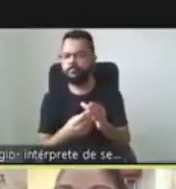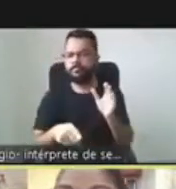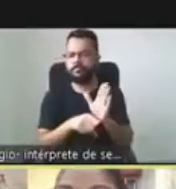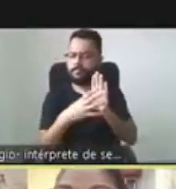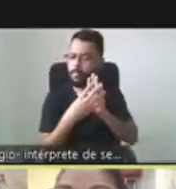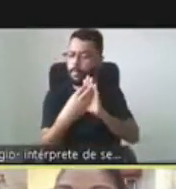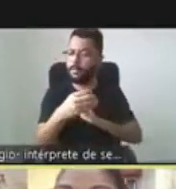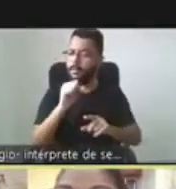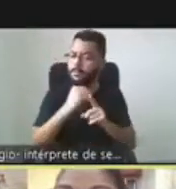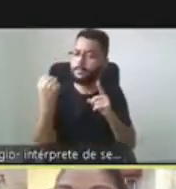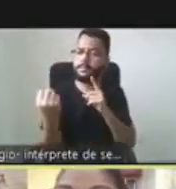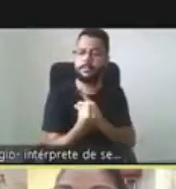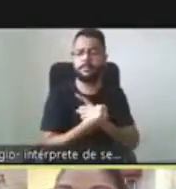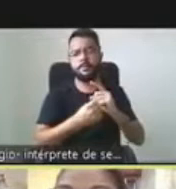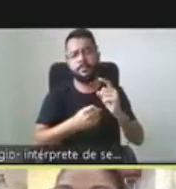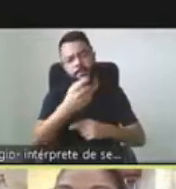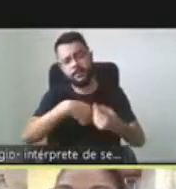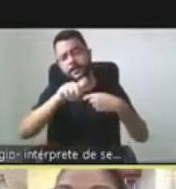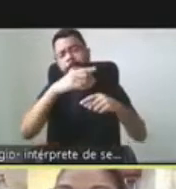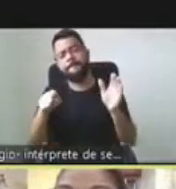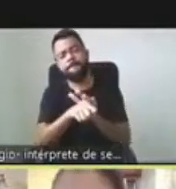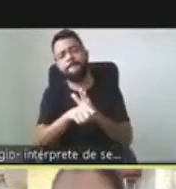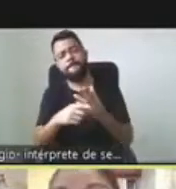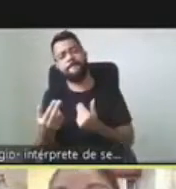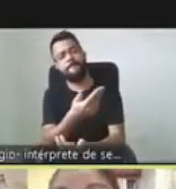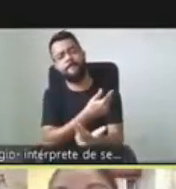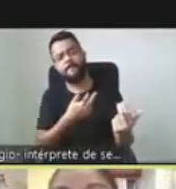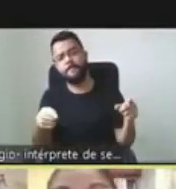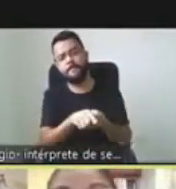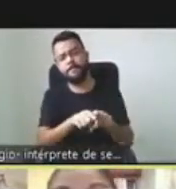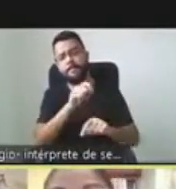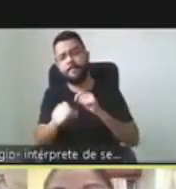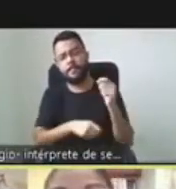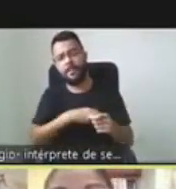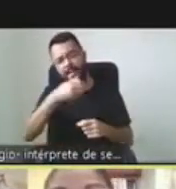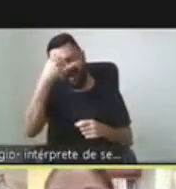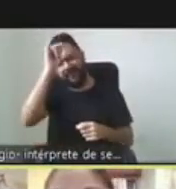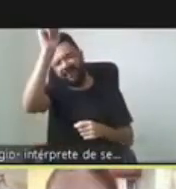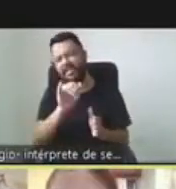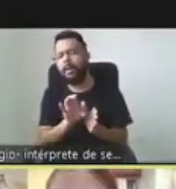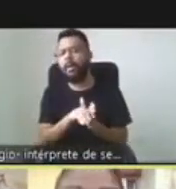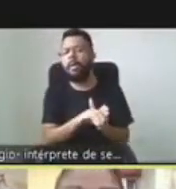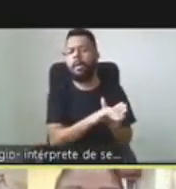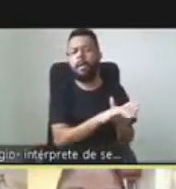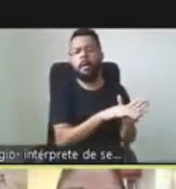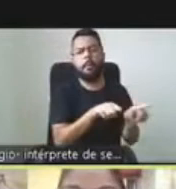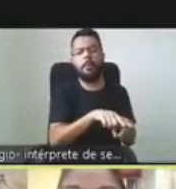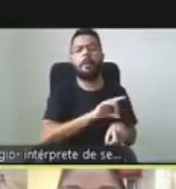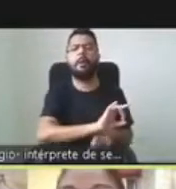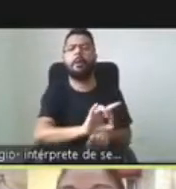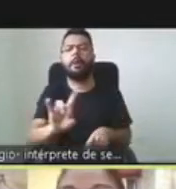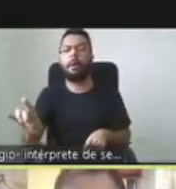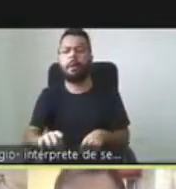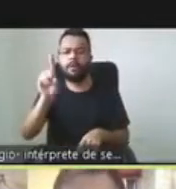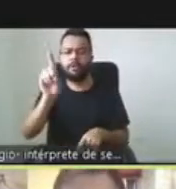que promueve la igualdad y evita la categorización según los tipos de discapacidad, porque todos